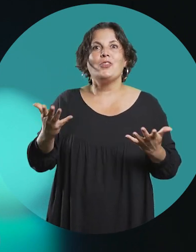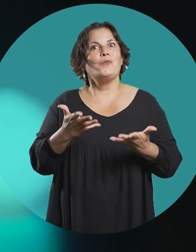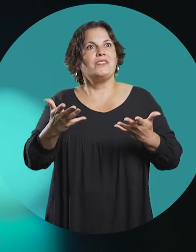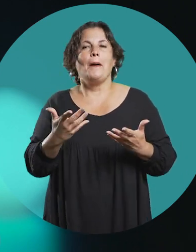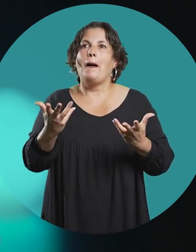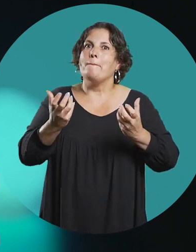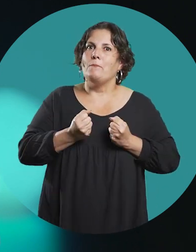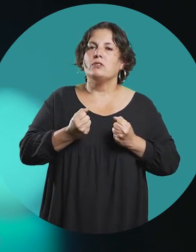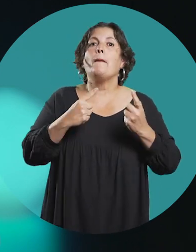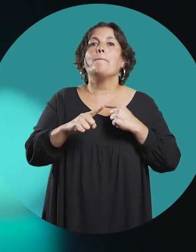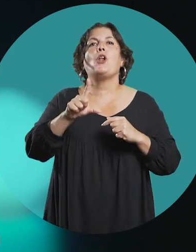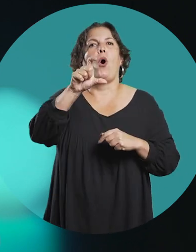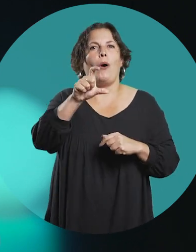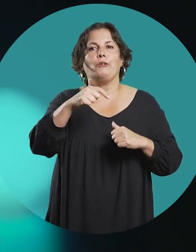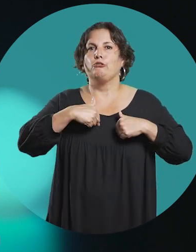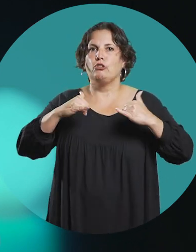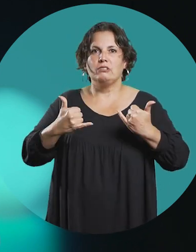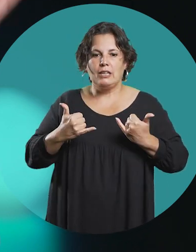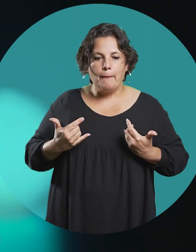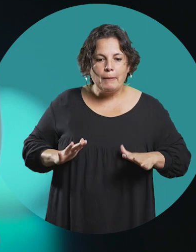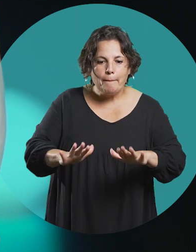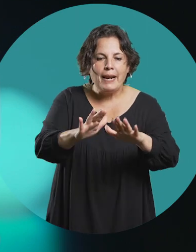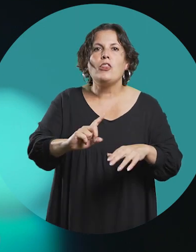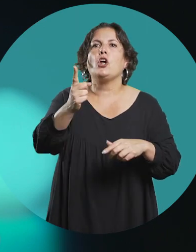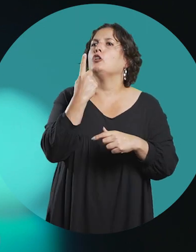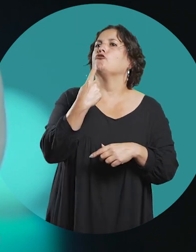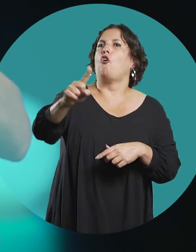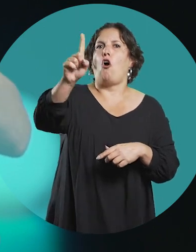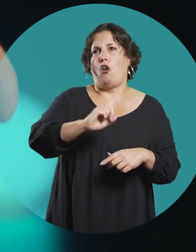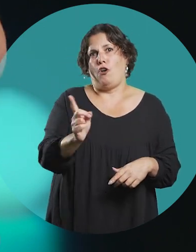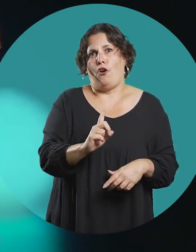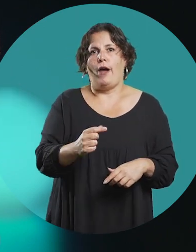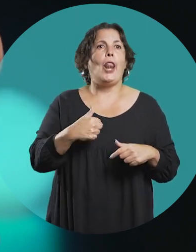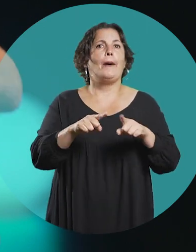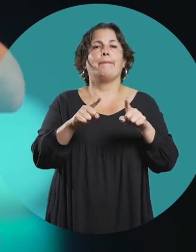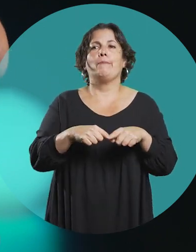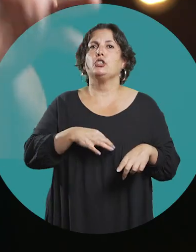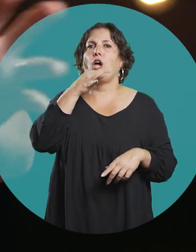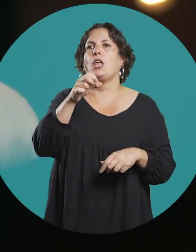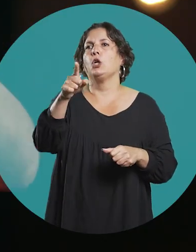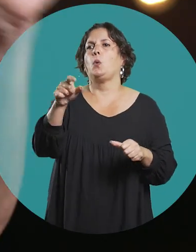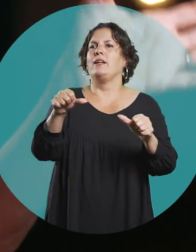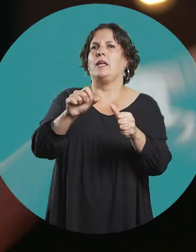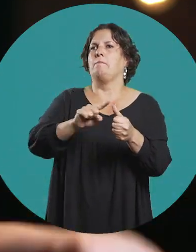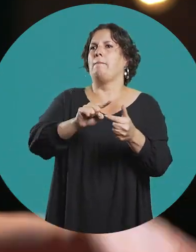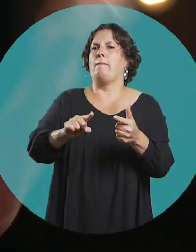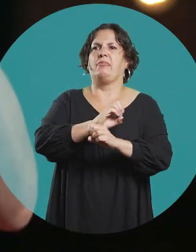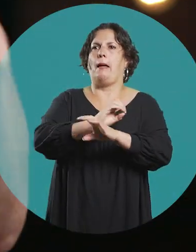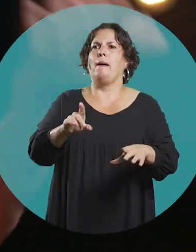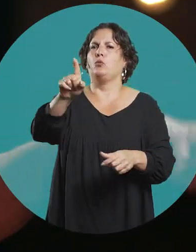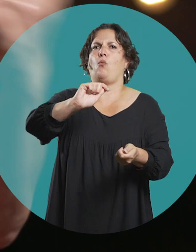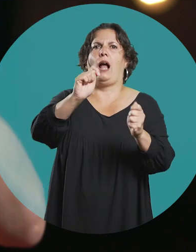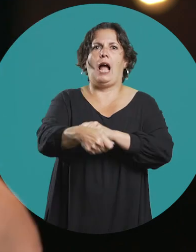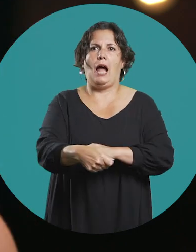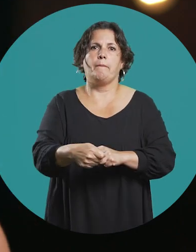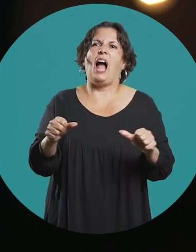entusiasman. Siempre y cuando uno vaya con algo que está bien armado y no los largues solos, ¿no? Como si yo vengo a decirte todo lo que haces está mal,